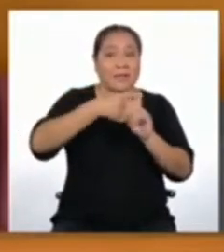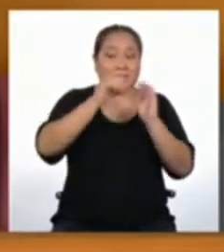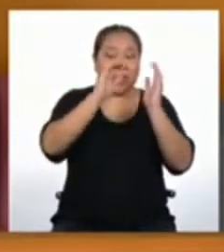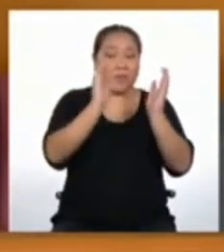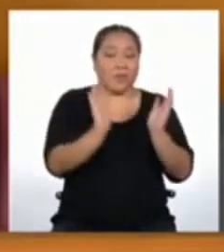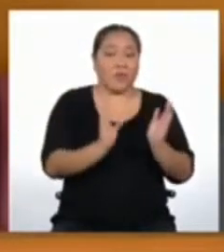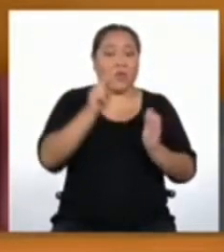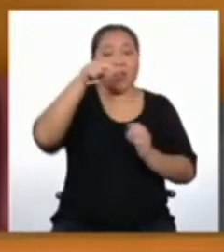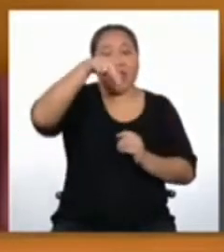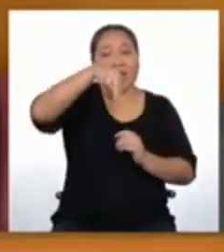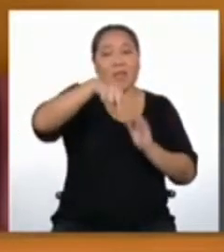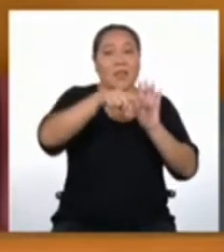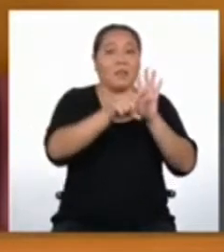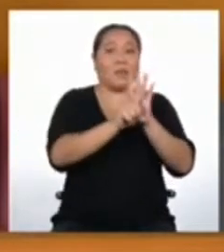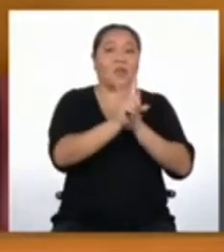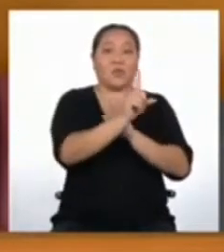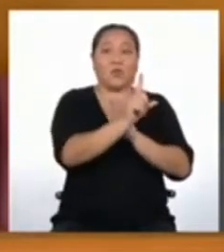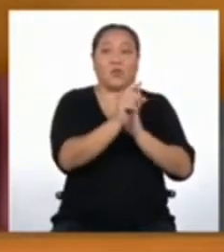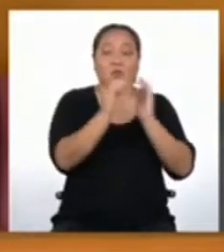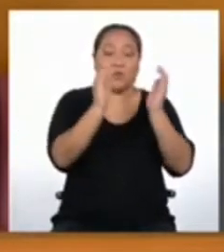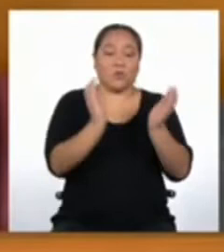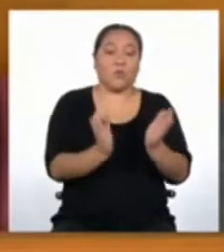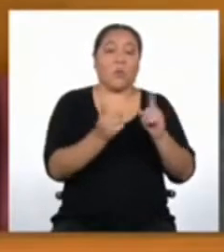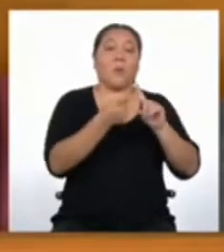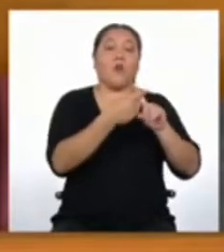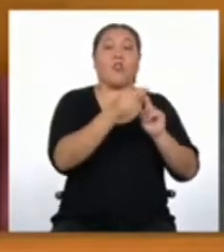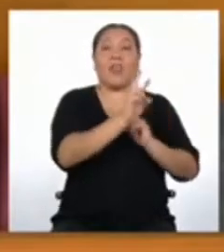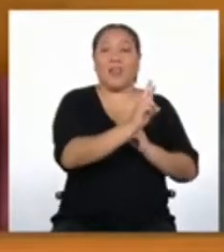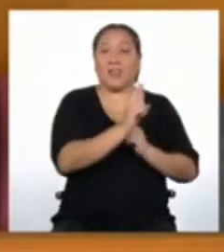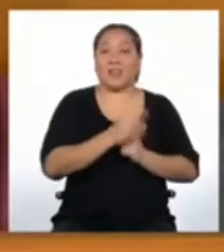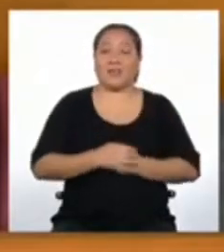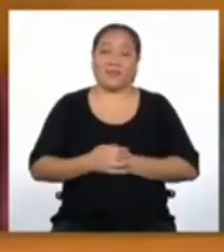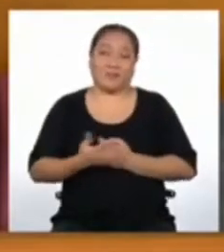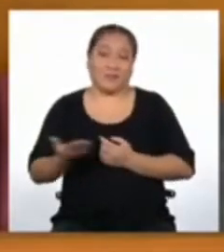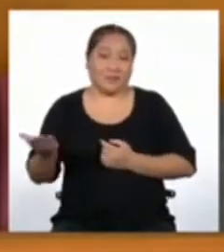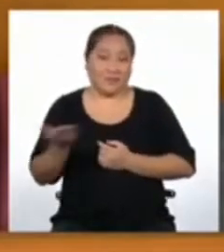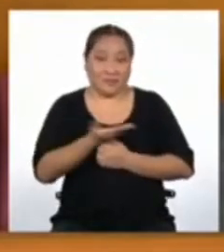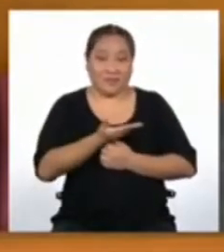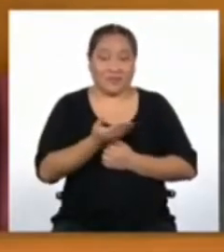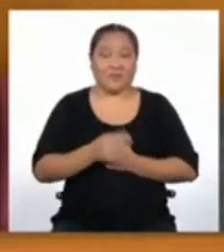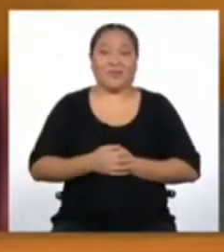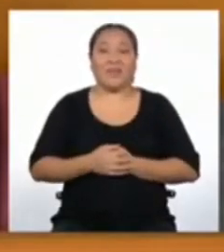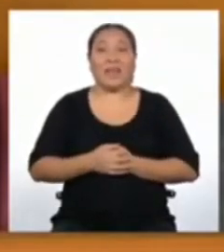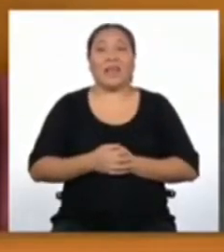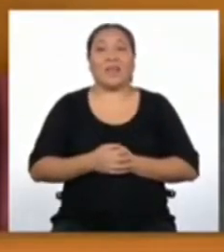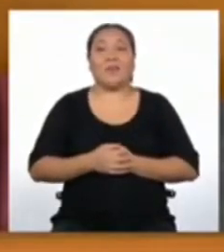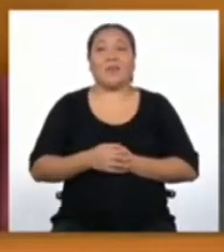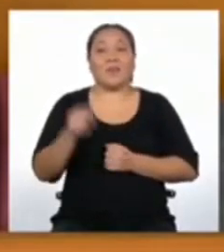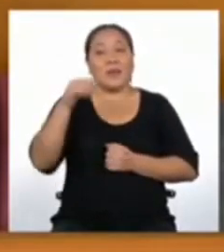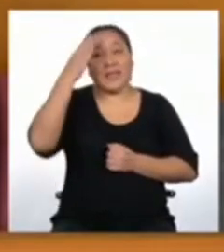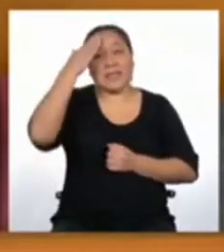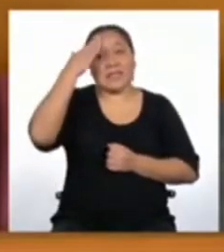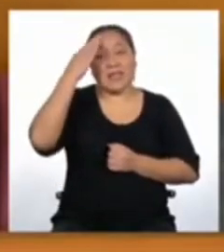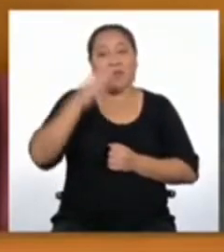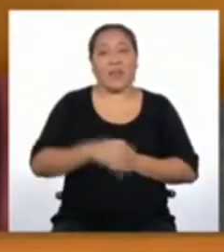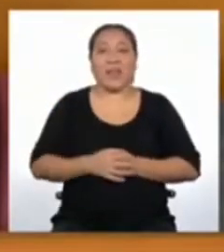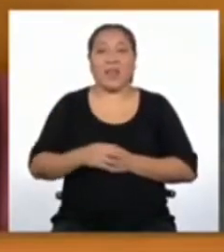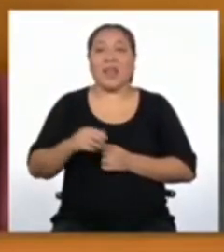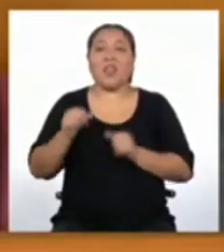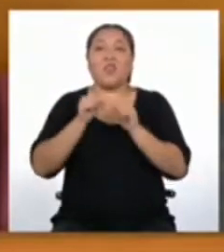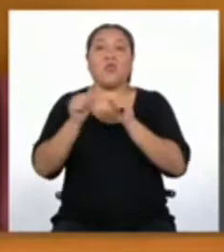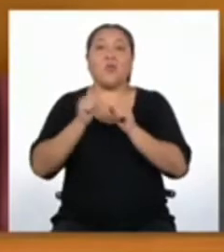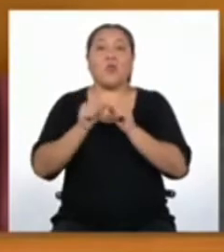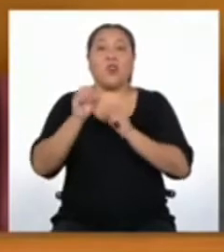el producto de n menos 1 con r. Entonces, para calcular el término 8 en